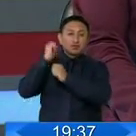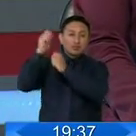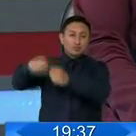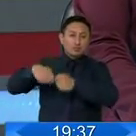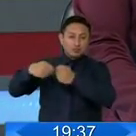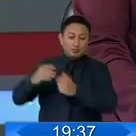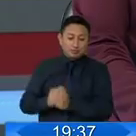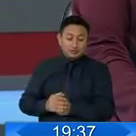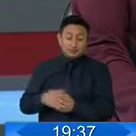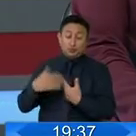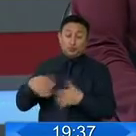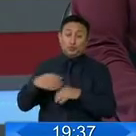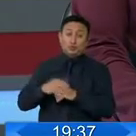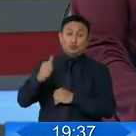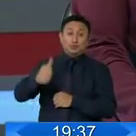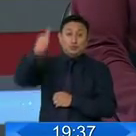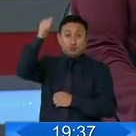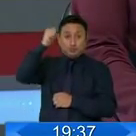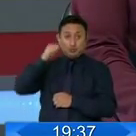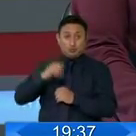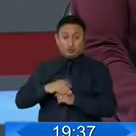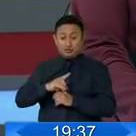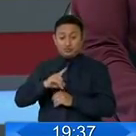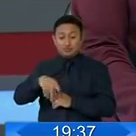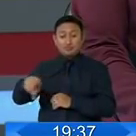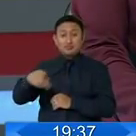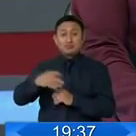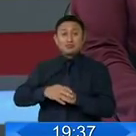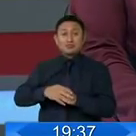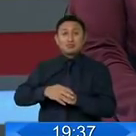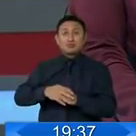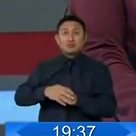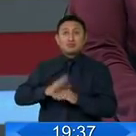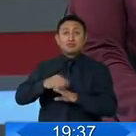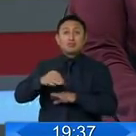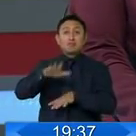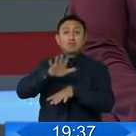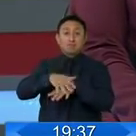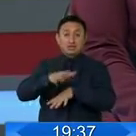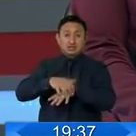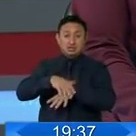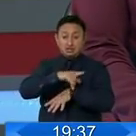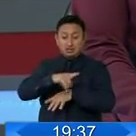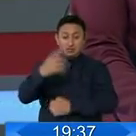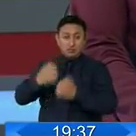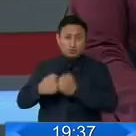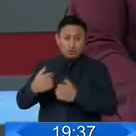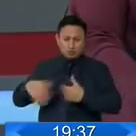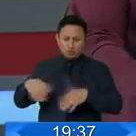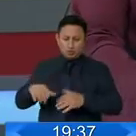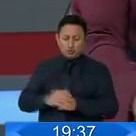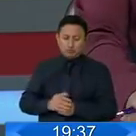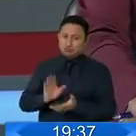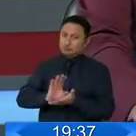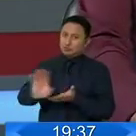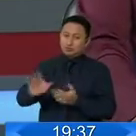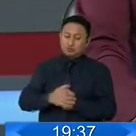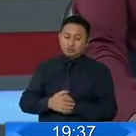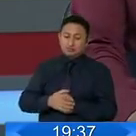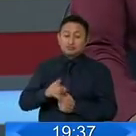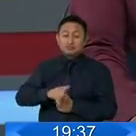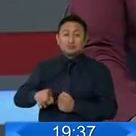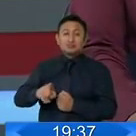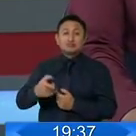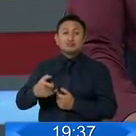los actos vandálicos registrados en la parroquia Puerto Bolívar del Cantón Machala, en la provincia del Oro. El subsecretario de los